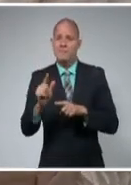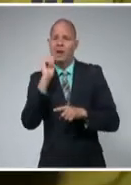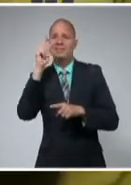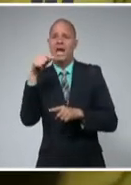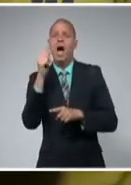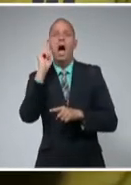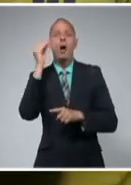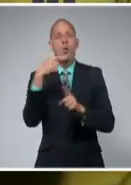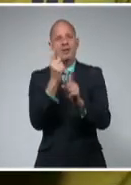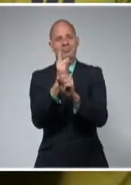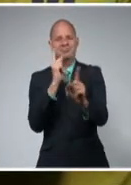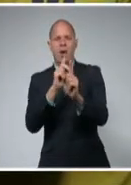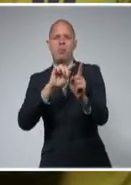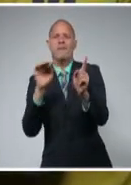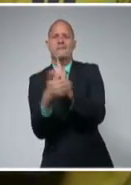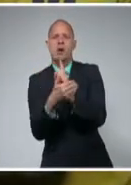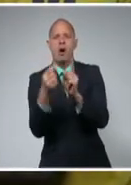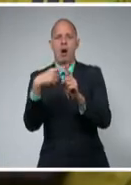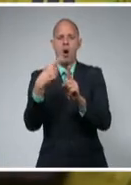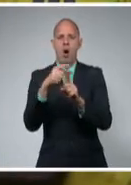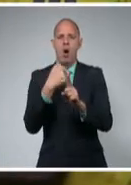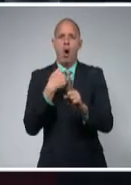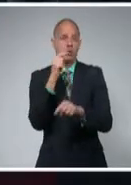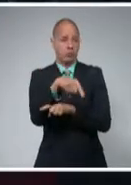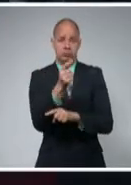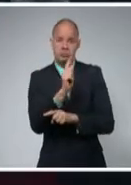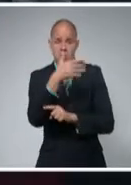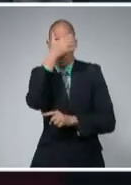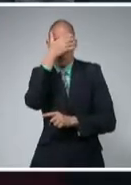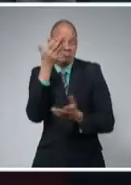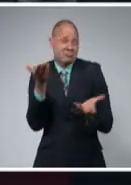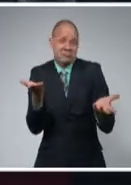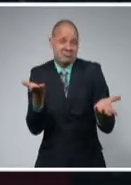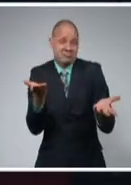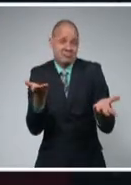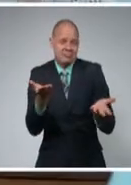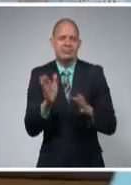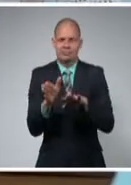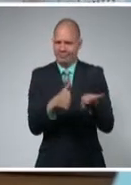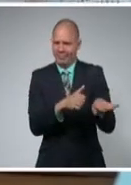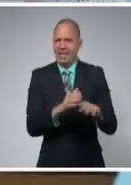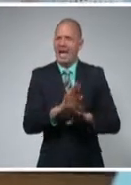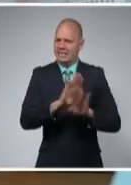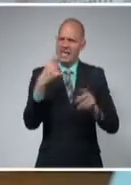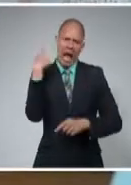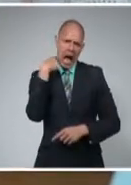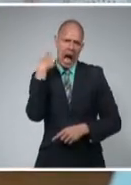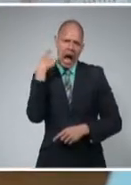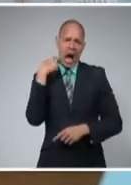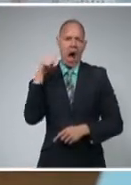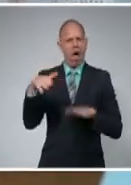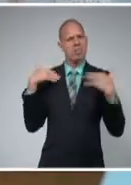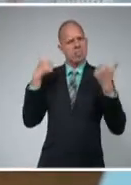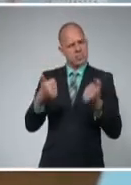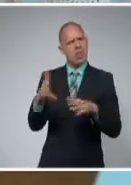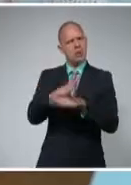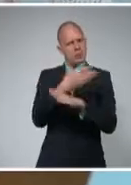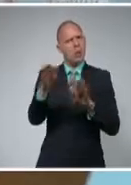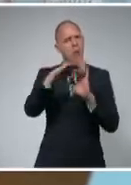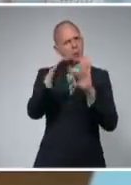el trabajo. Hoy hablamos de los precios. Desde hace muchos años interviene, incluso como directora, en programas de opinión